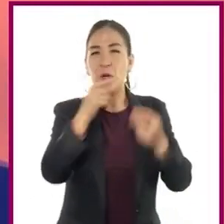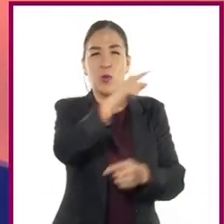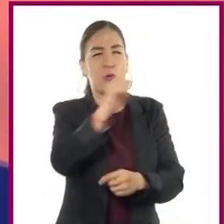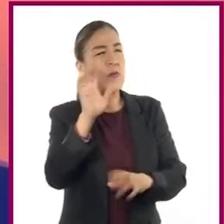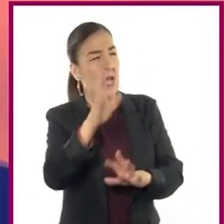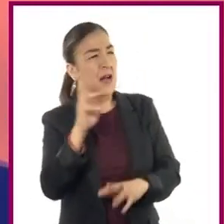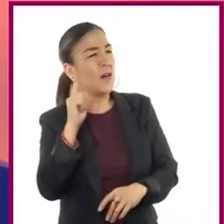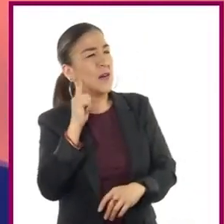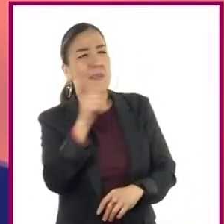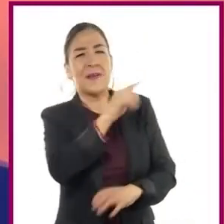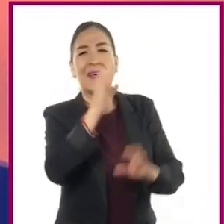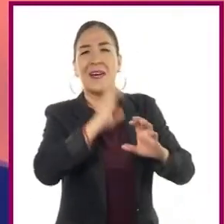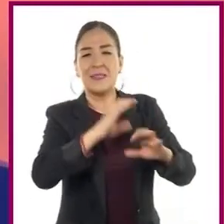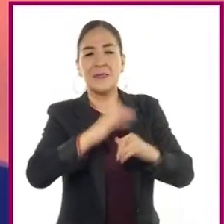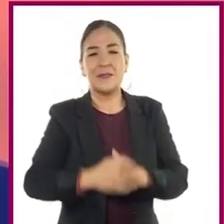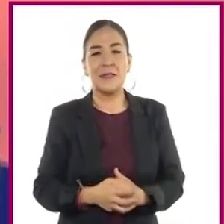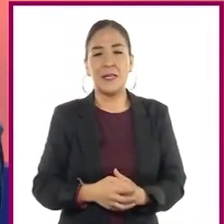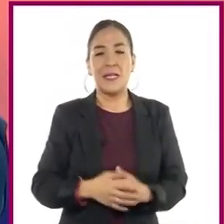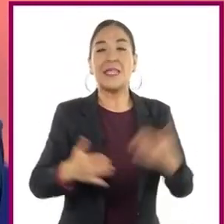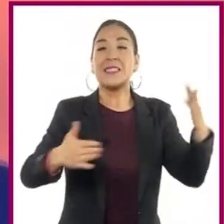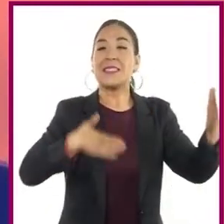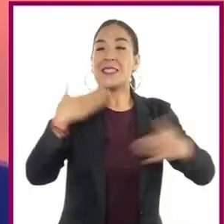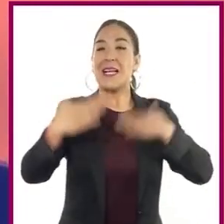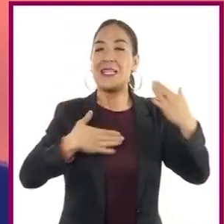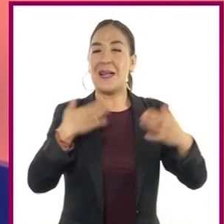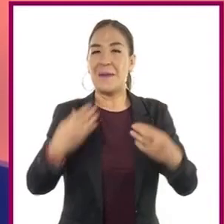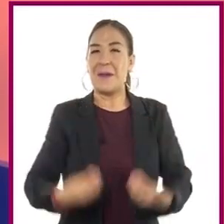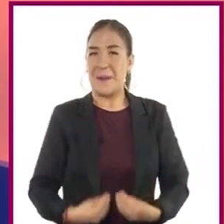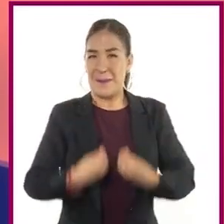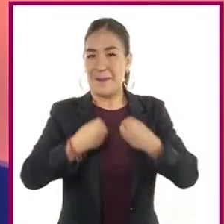la canción de Celebra la Vida?